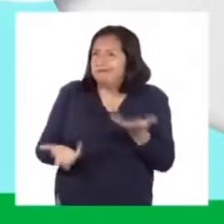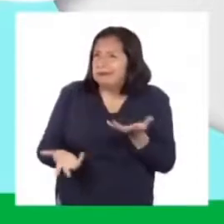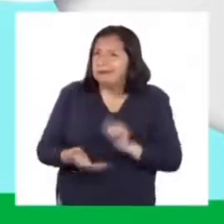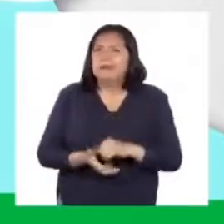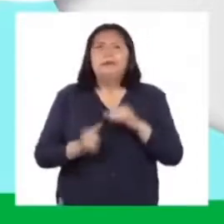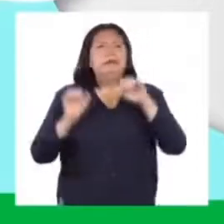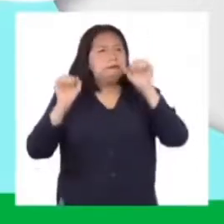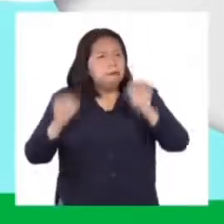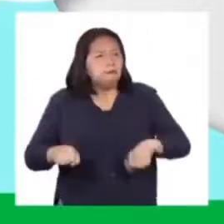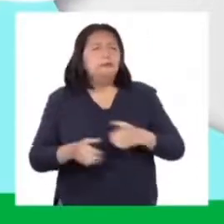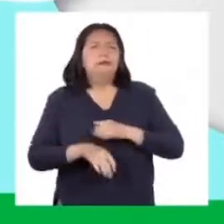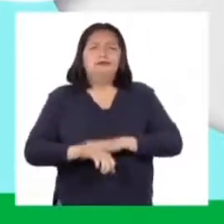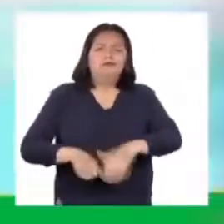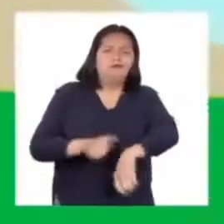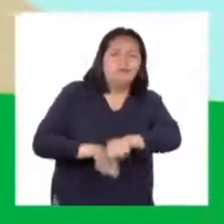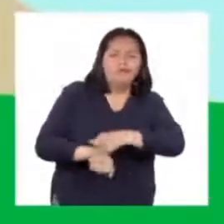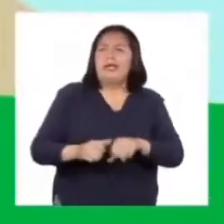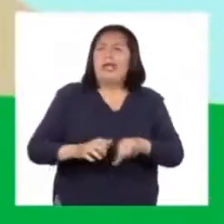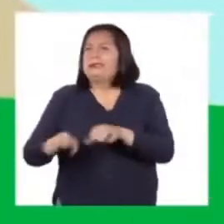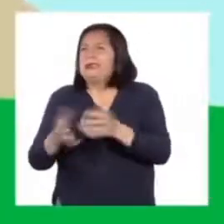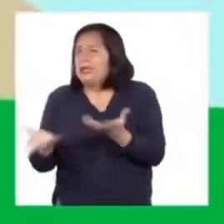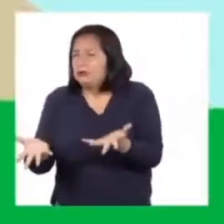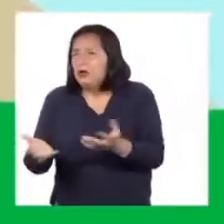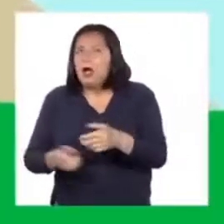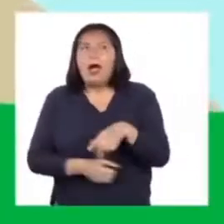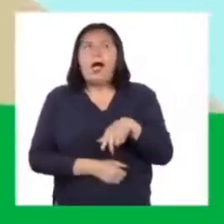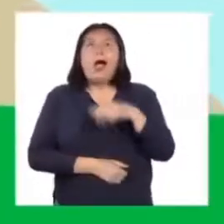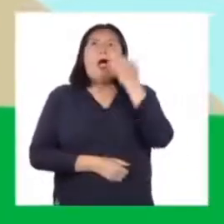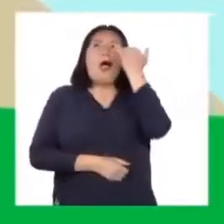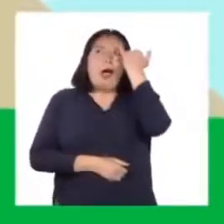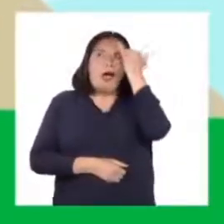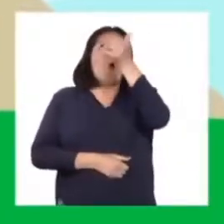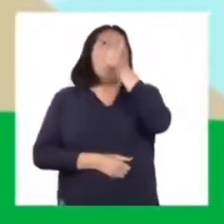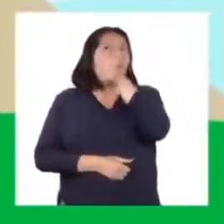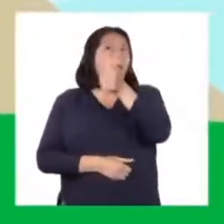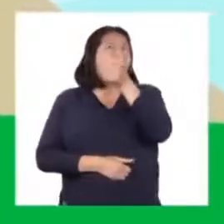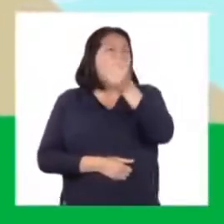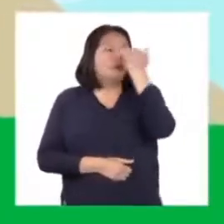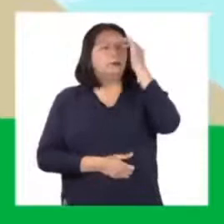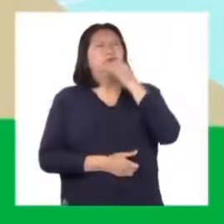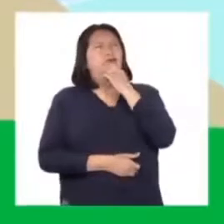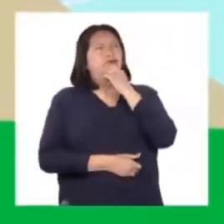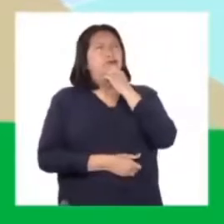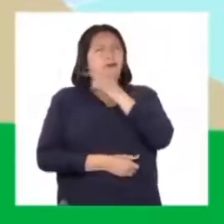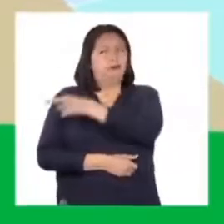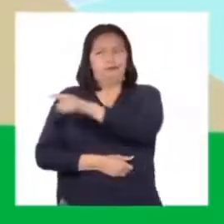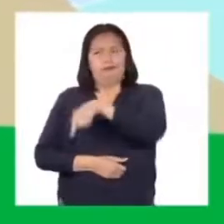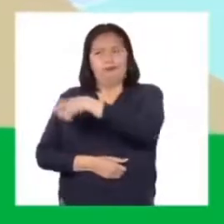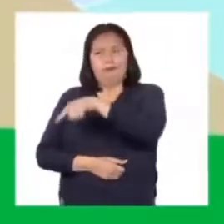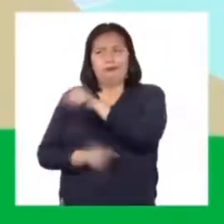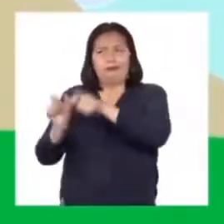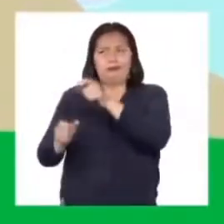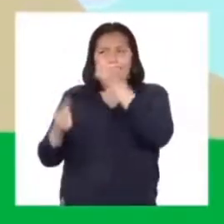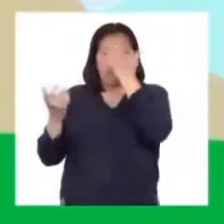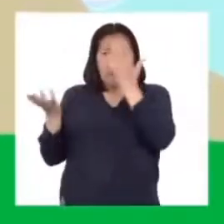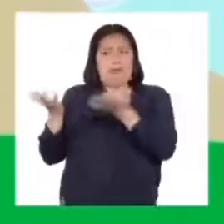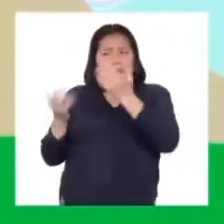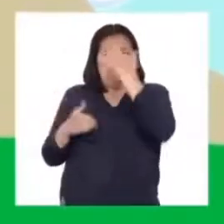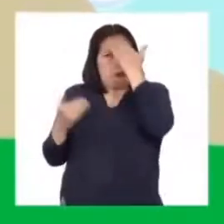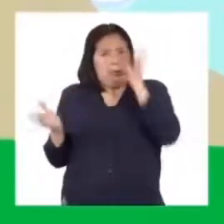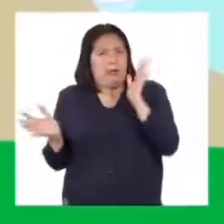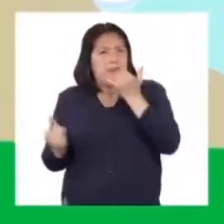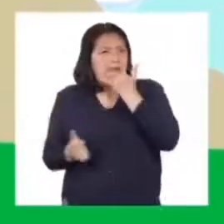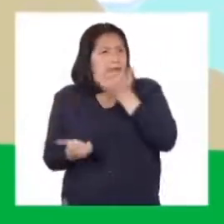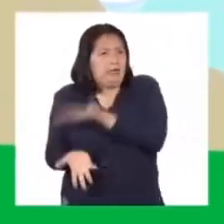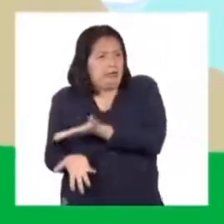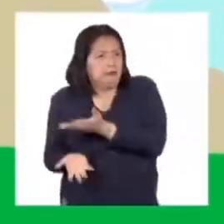y podrán tomar acción. Gran idea, Lucía. Quizás no todos están enterados sobre lo que está pasando, por lo que